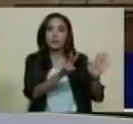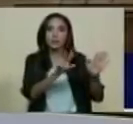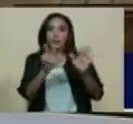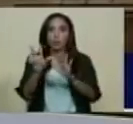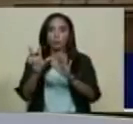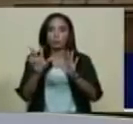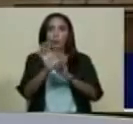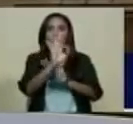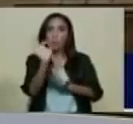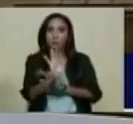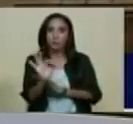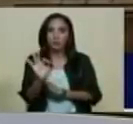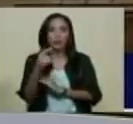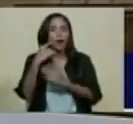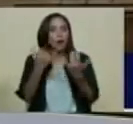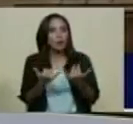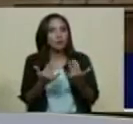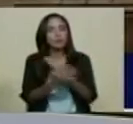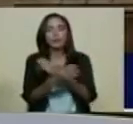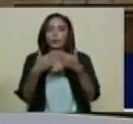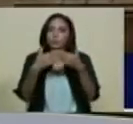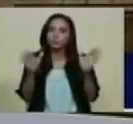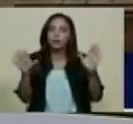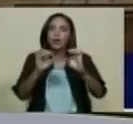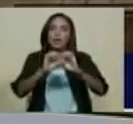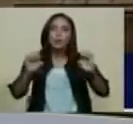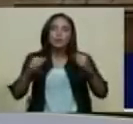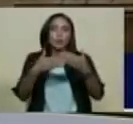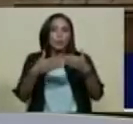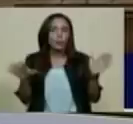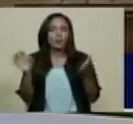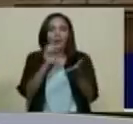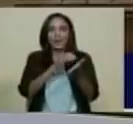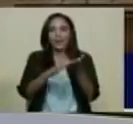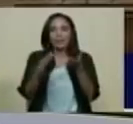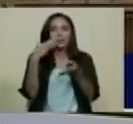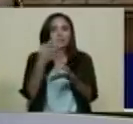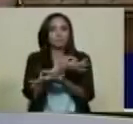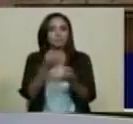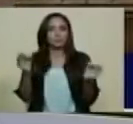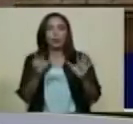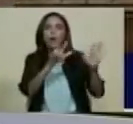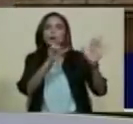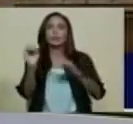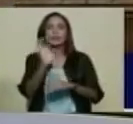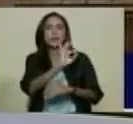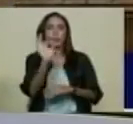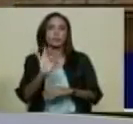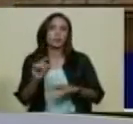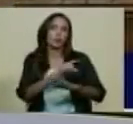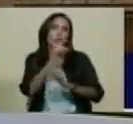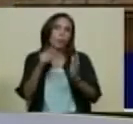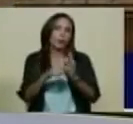78% están en la educación pública, gratuita y de calidad. 80%, vamos a